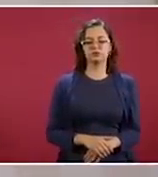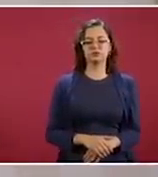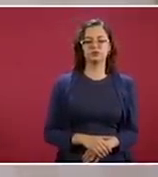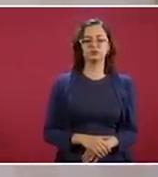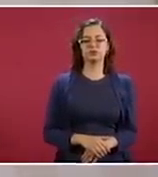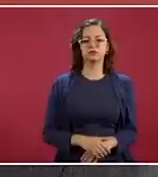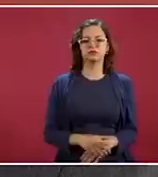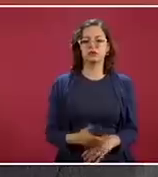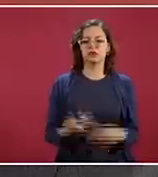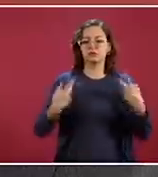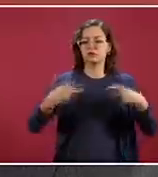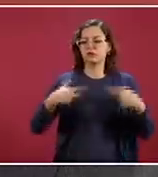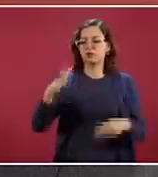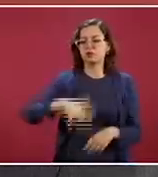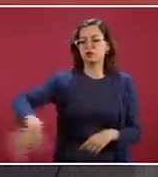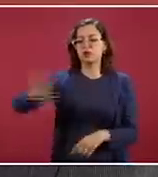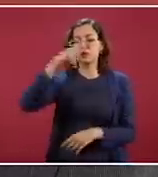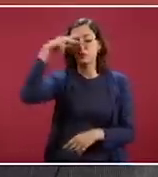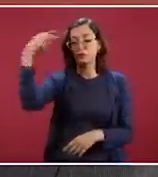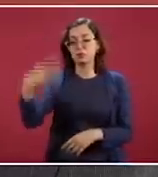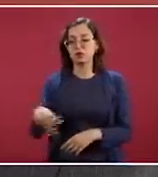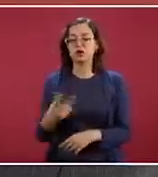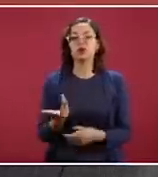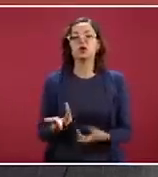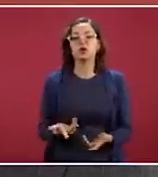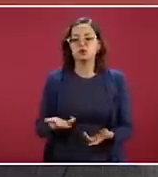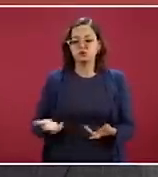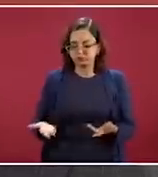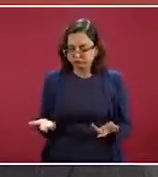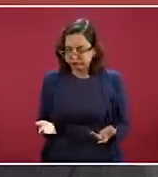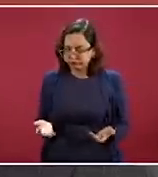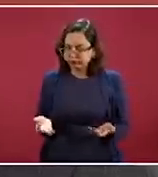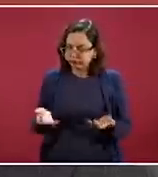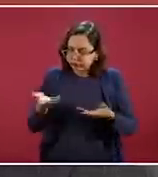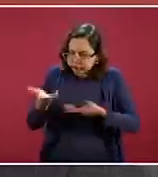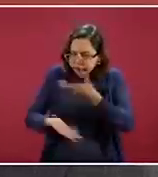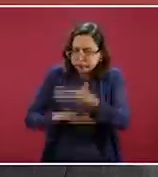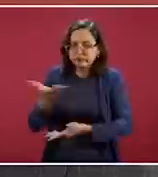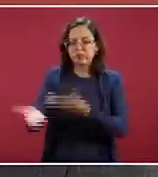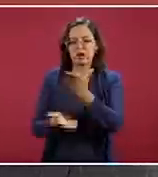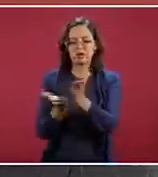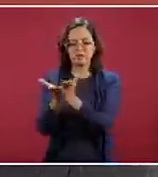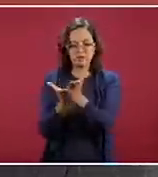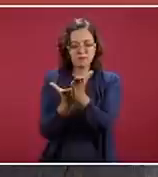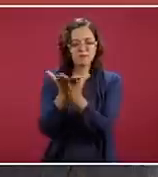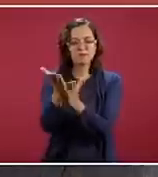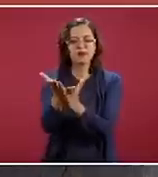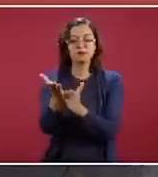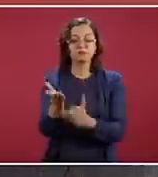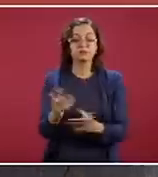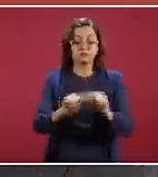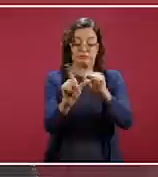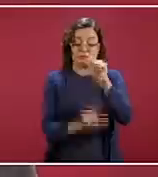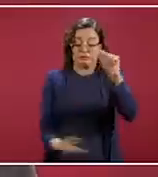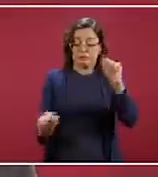al pueblo de México. Lo más importante es leales a la